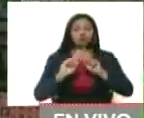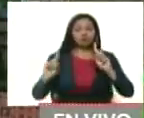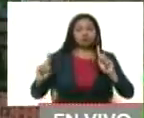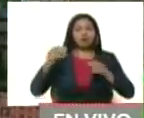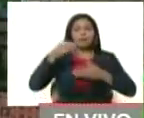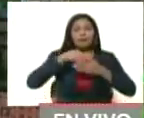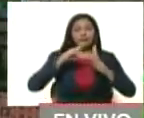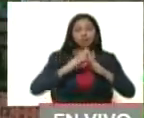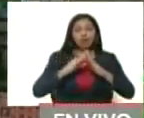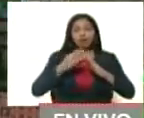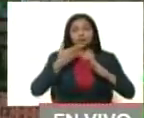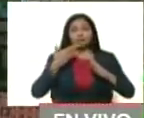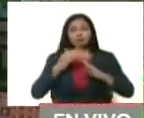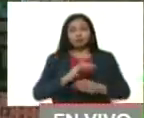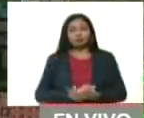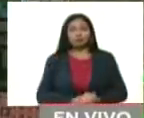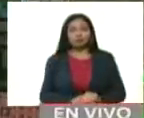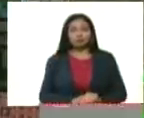entre otros,